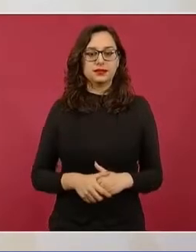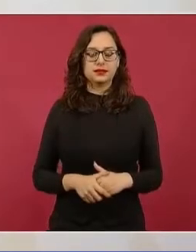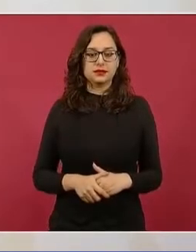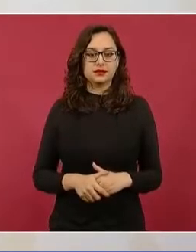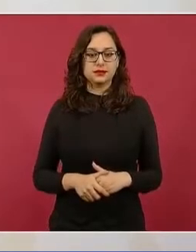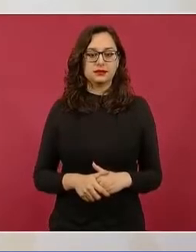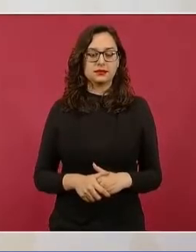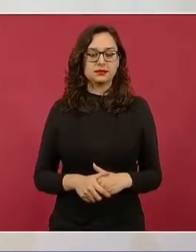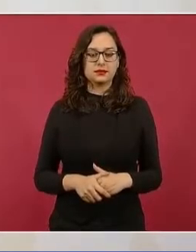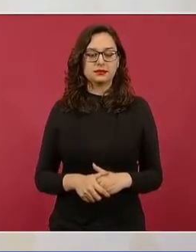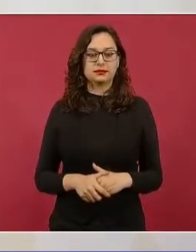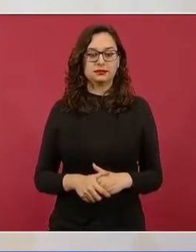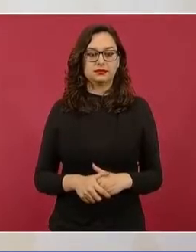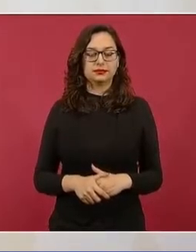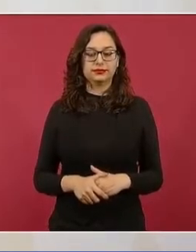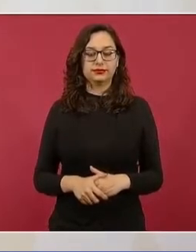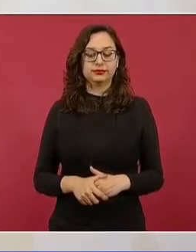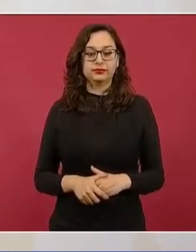y